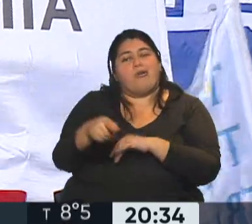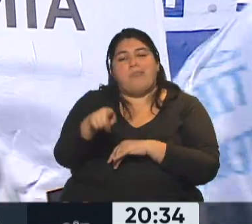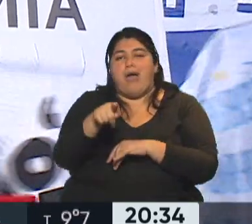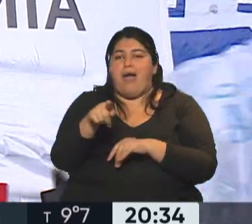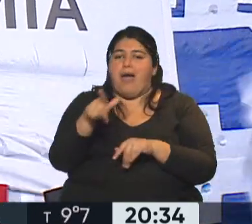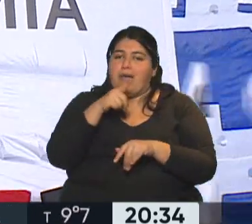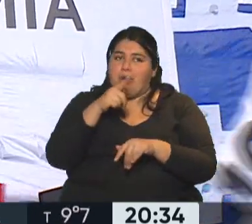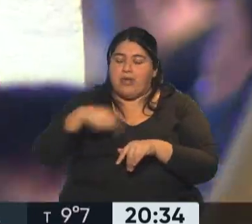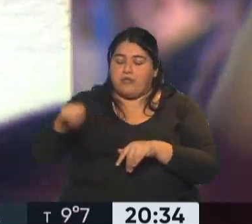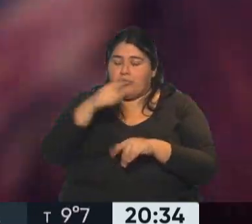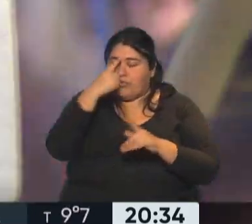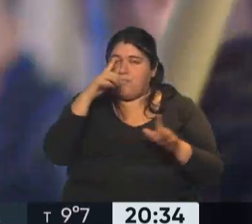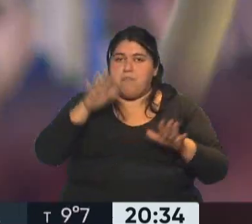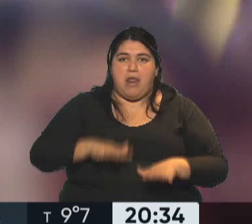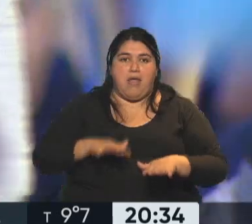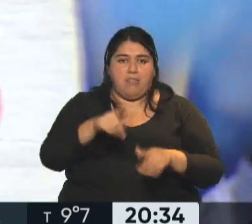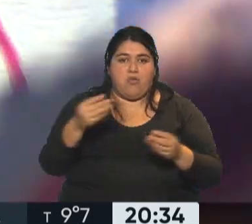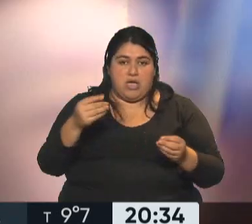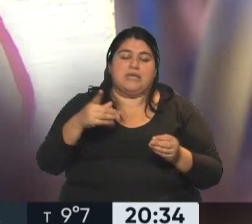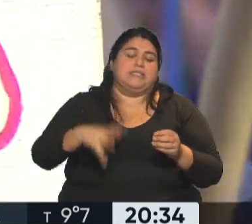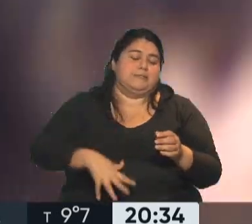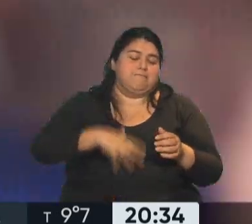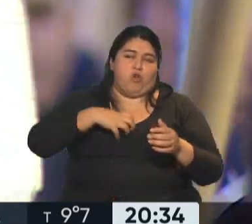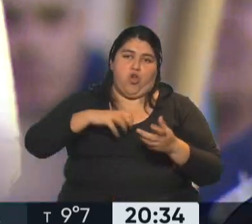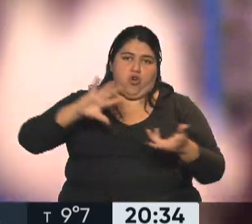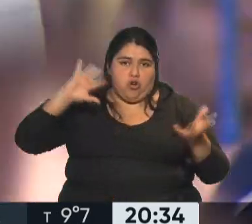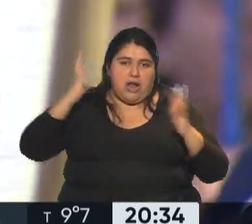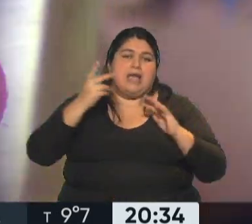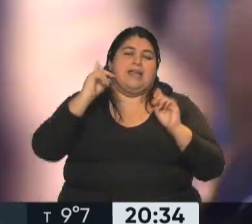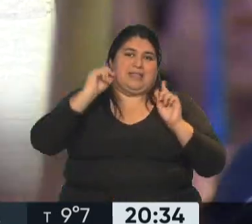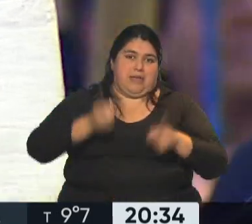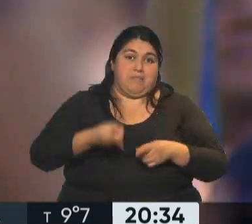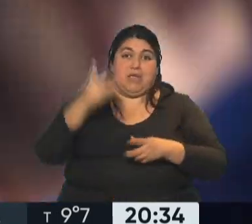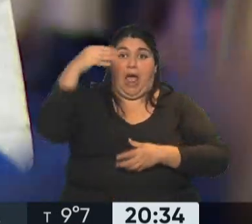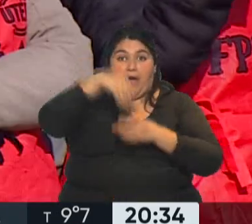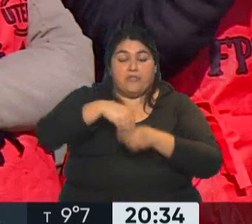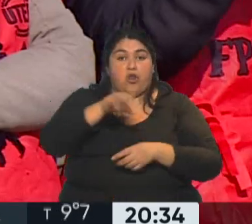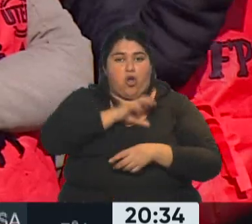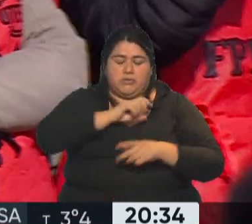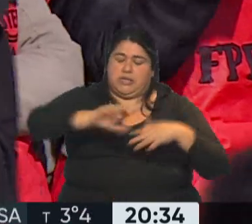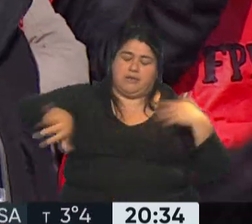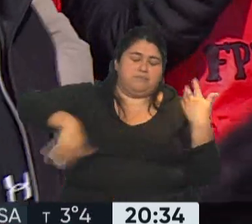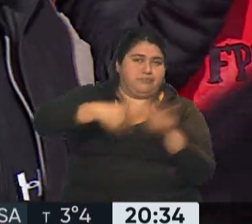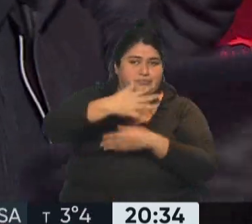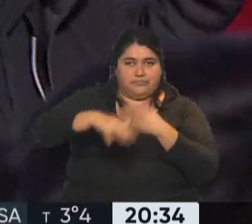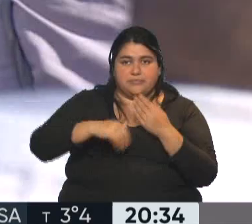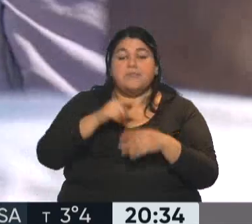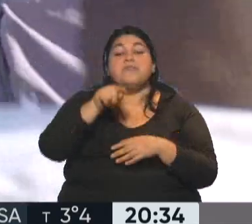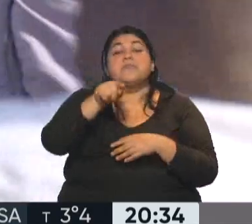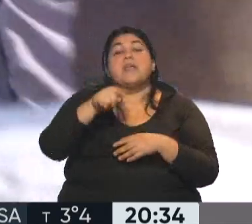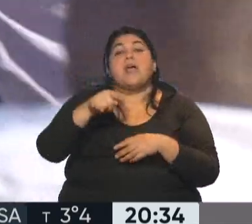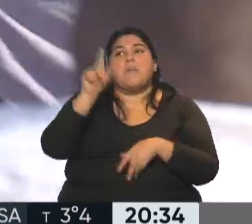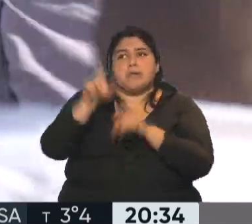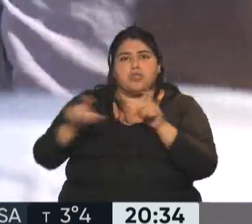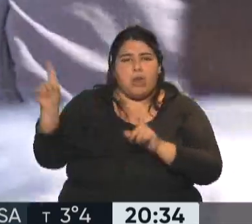la congoja inicial que se transformó en bronca y en un nuevo estallido dentro de la comisaría. Fueron llegando distintas